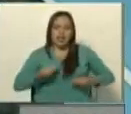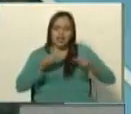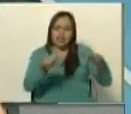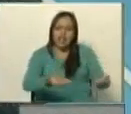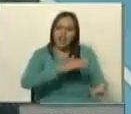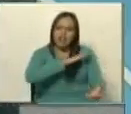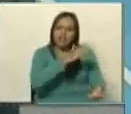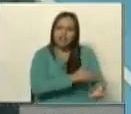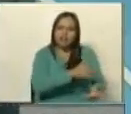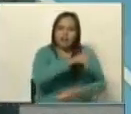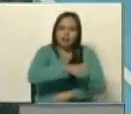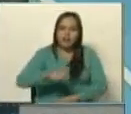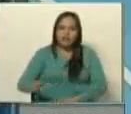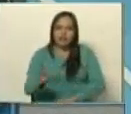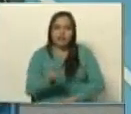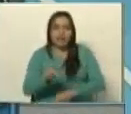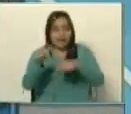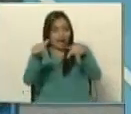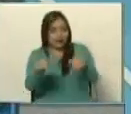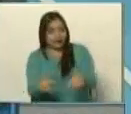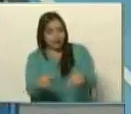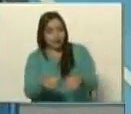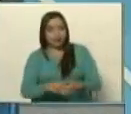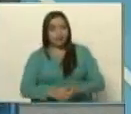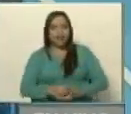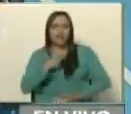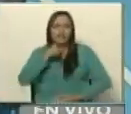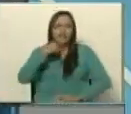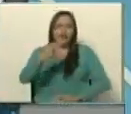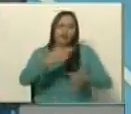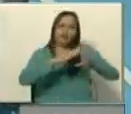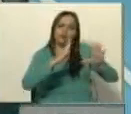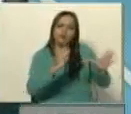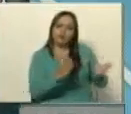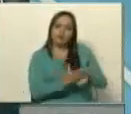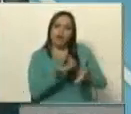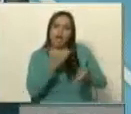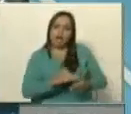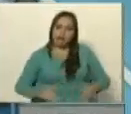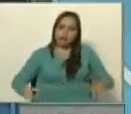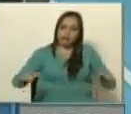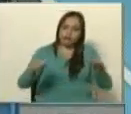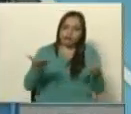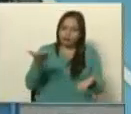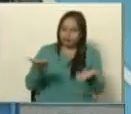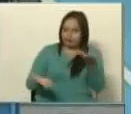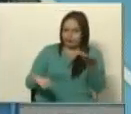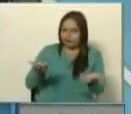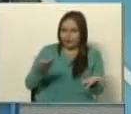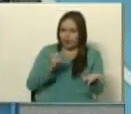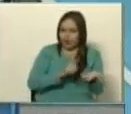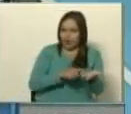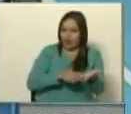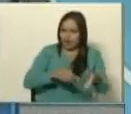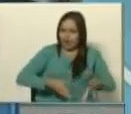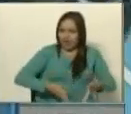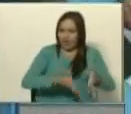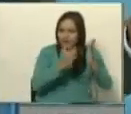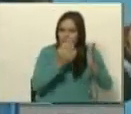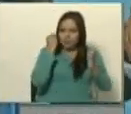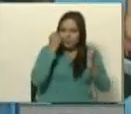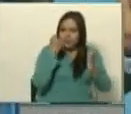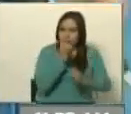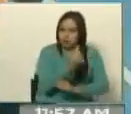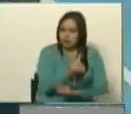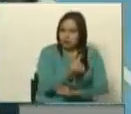venezolanas y los venezolanos. Y desde aquí, esa voz al mundo. Hay paralelismo entre una ruta unilateralista y